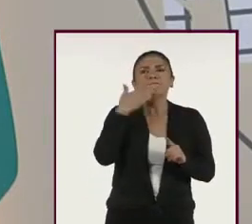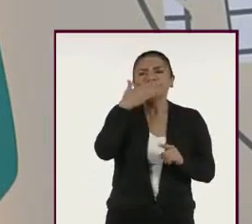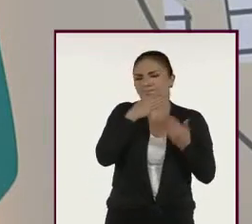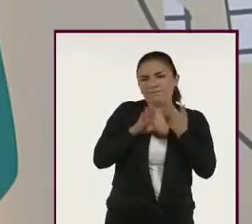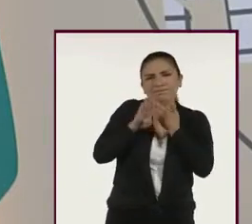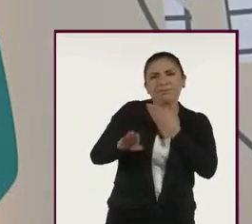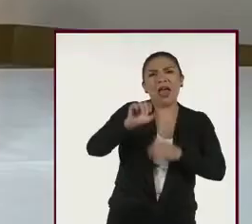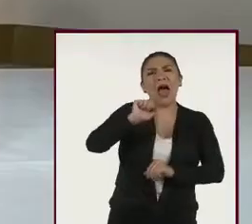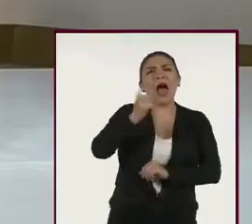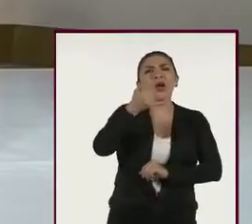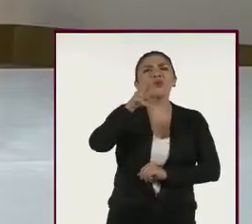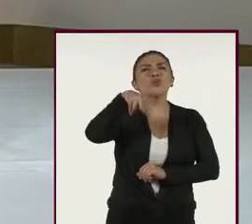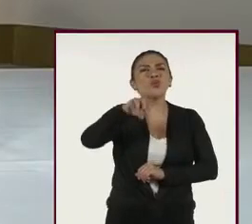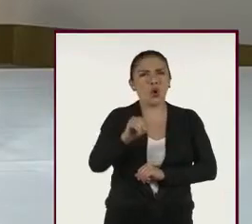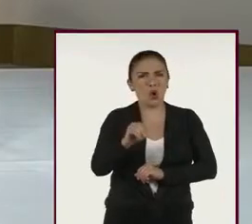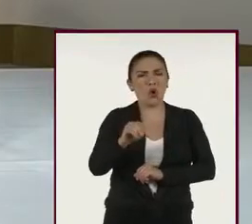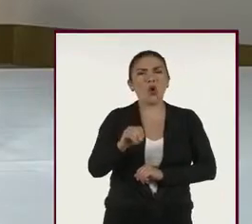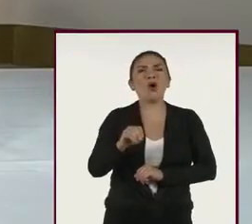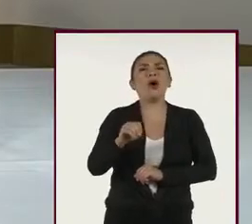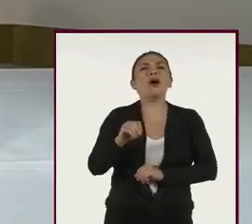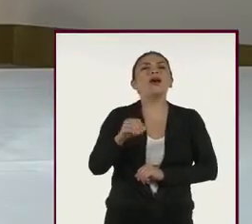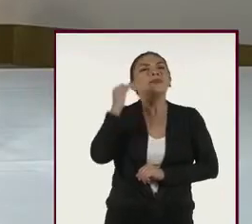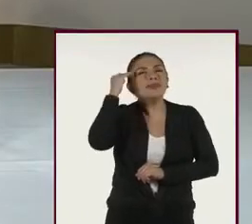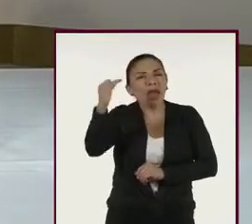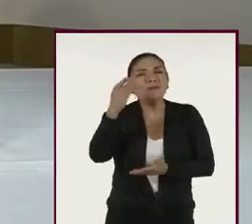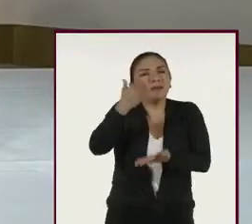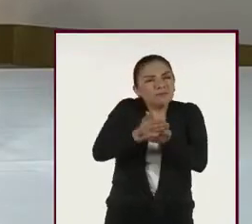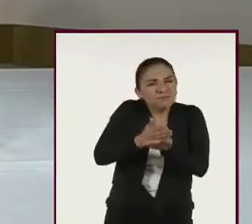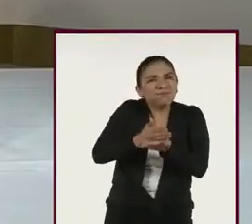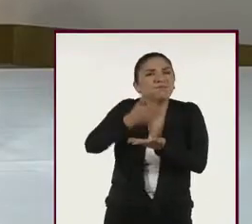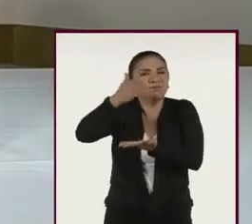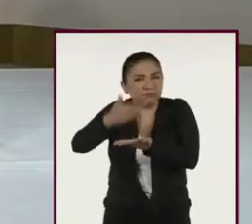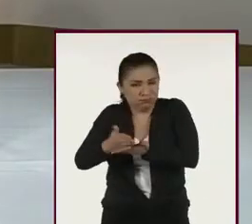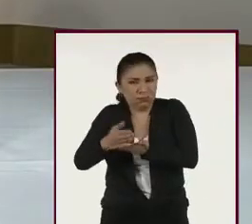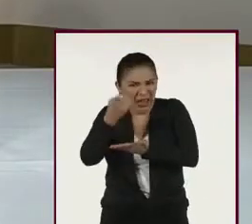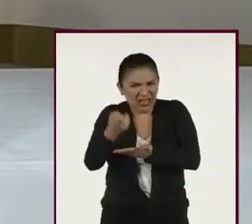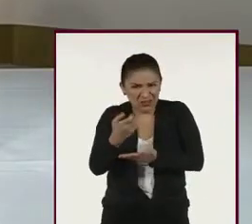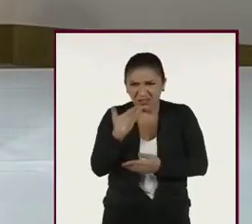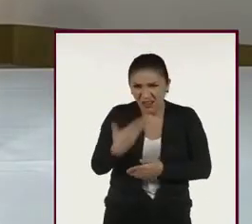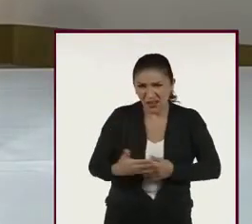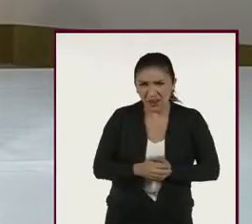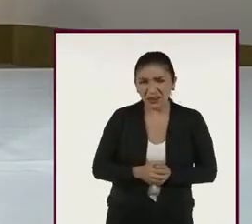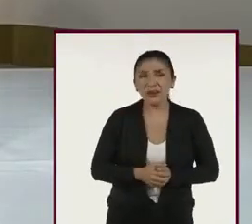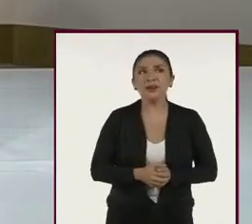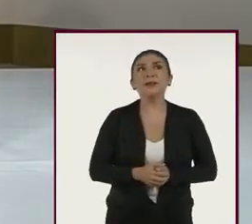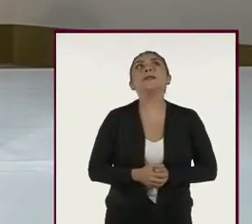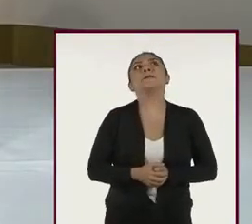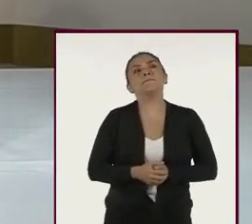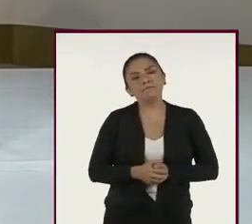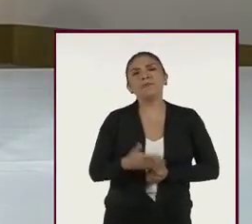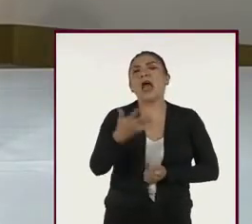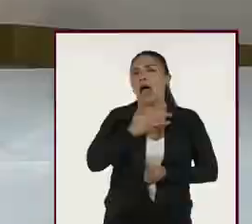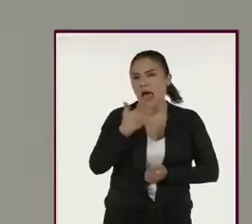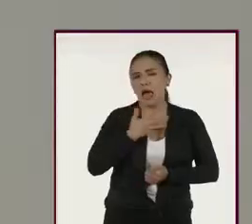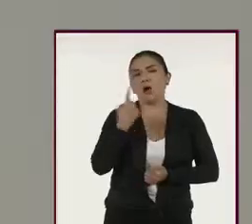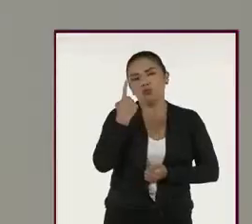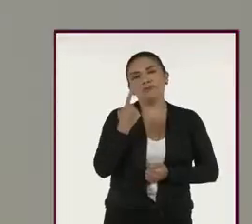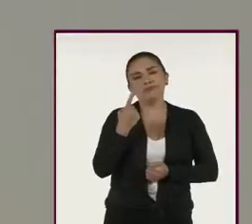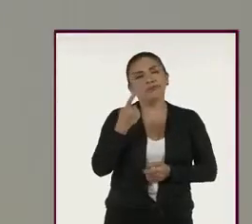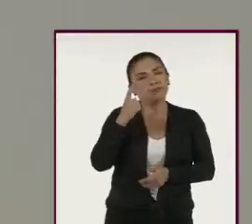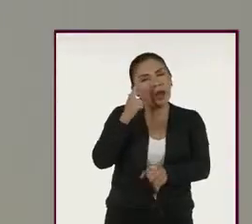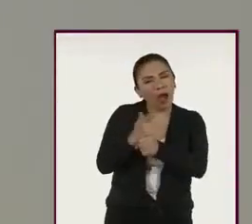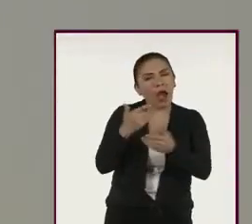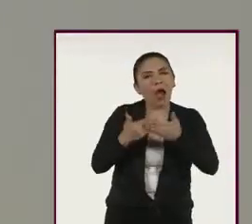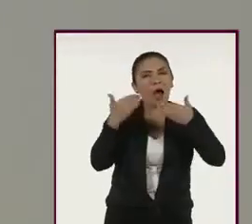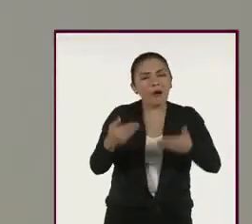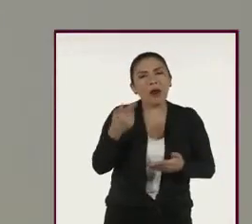intermitente? ¿Qué opina, doctora? Ok, bueno, el ayuno intermitente es una de las estrategias dietéticas que se ha identificado